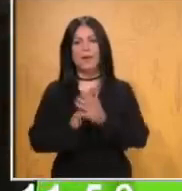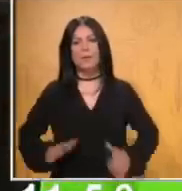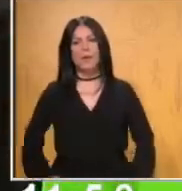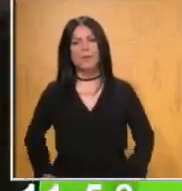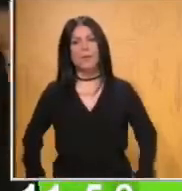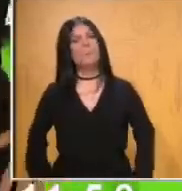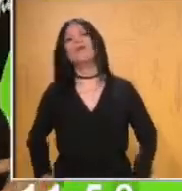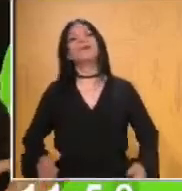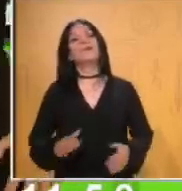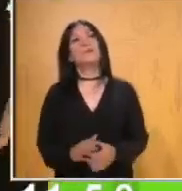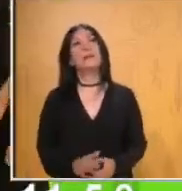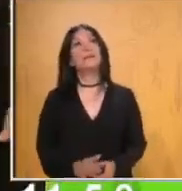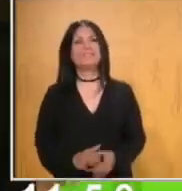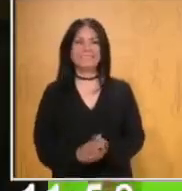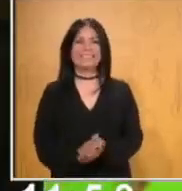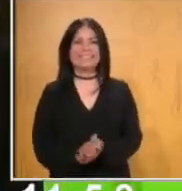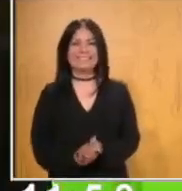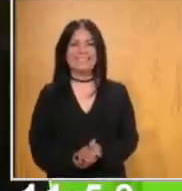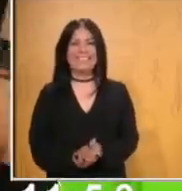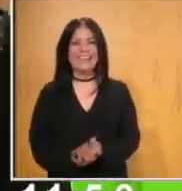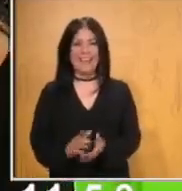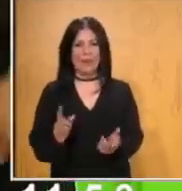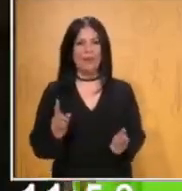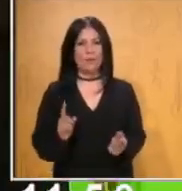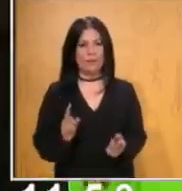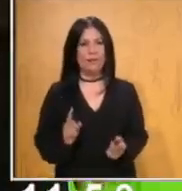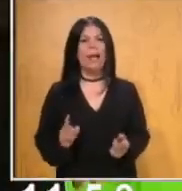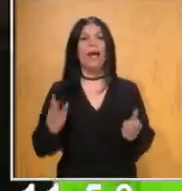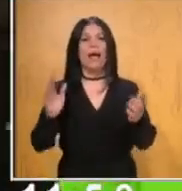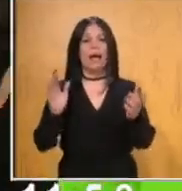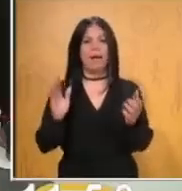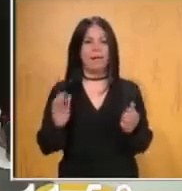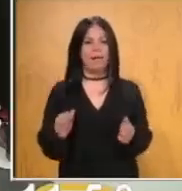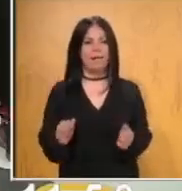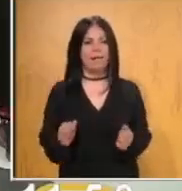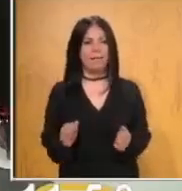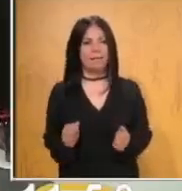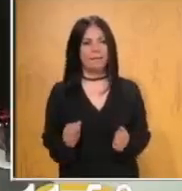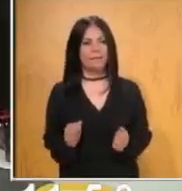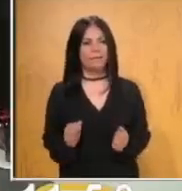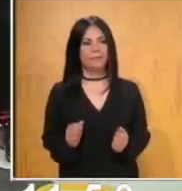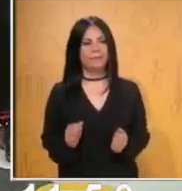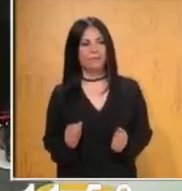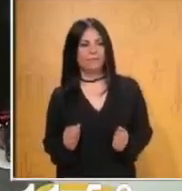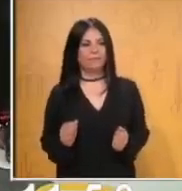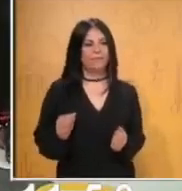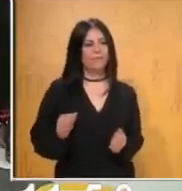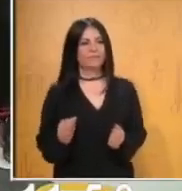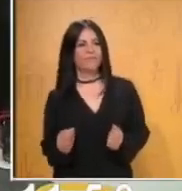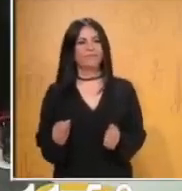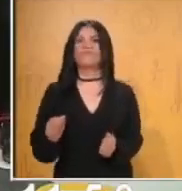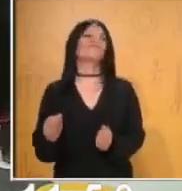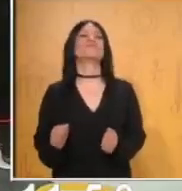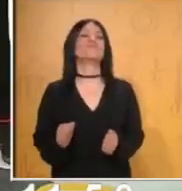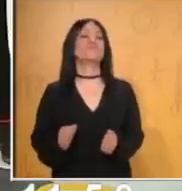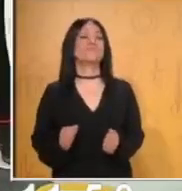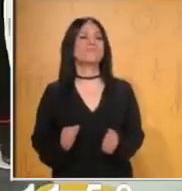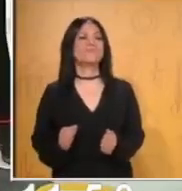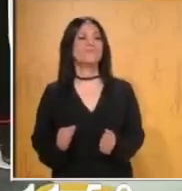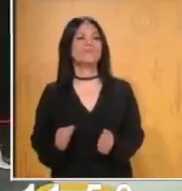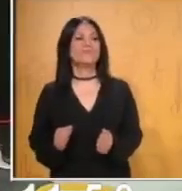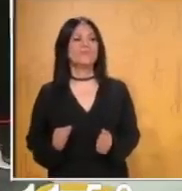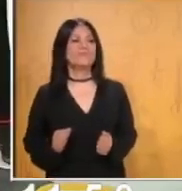me paro. Aplauso, me agacho, me paro. Venga, venga. 1, 2 y 3. Venga, todos los 3 niveles. Vamos a ver cómo nos sale desde casita. Puño. Desde